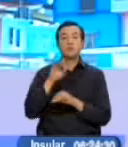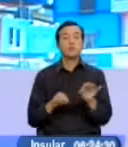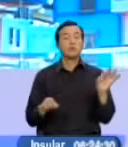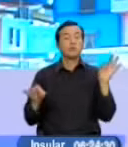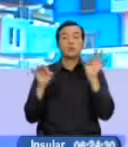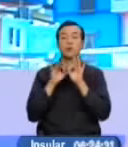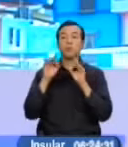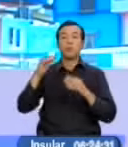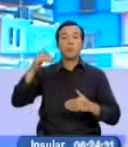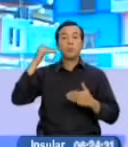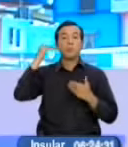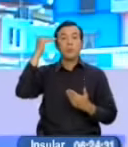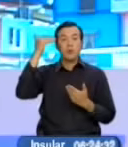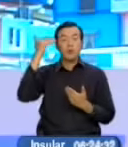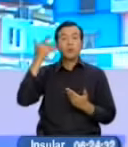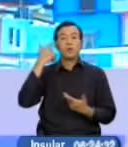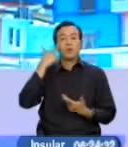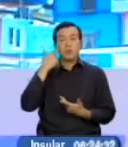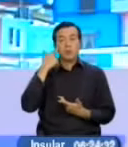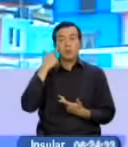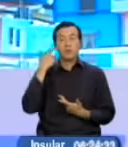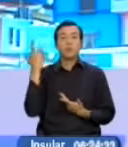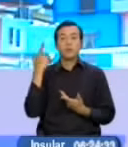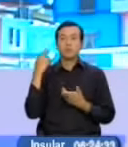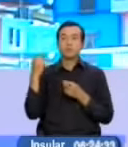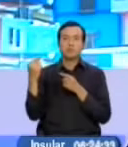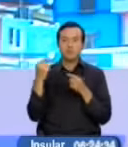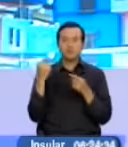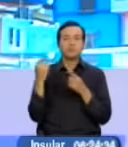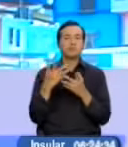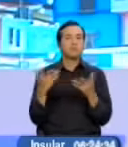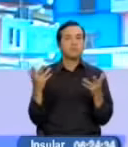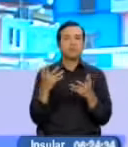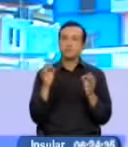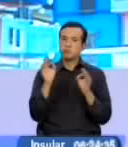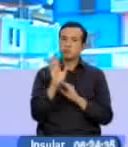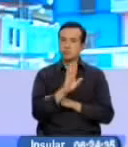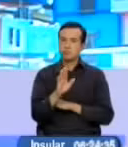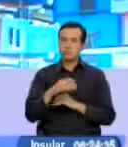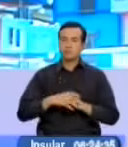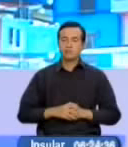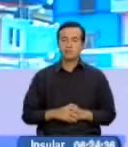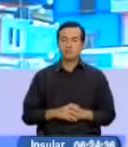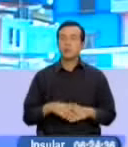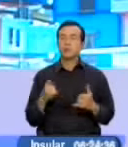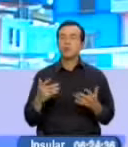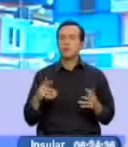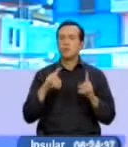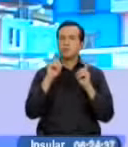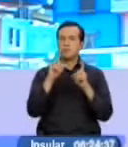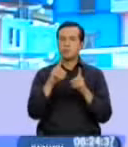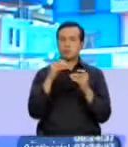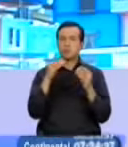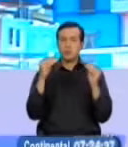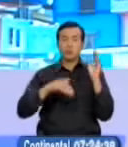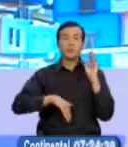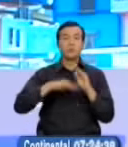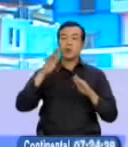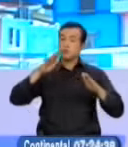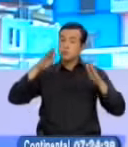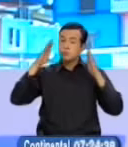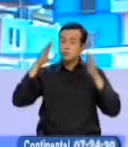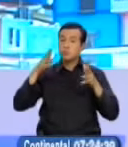fundamentalmente político, donde la disputa fundamental estaba atravesada por eso. Ahora me parece que va a haber mucha más